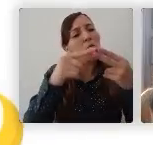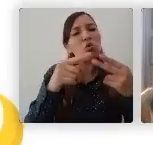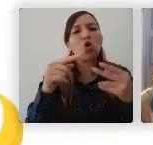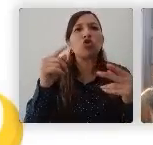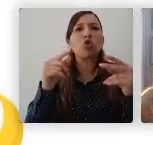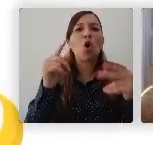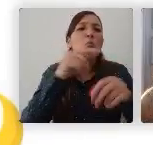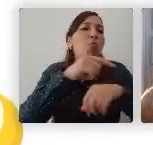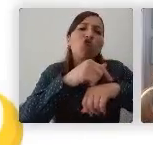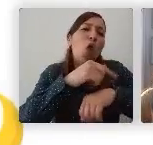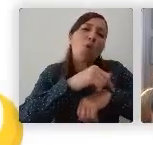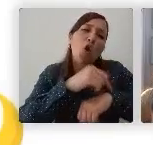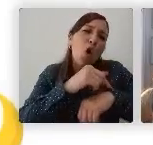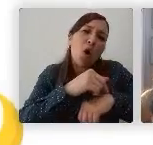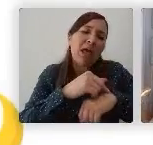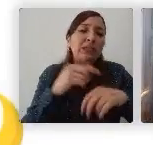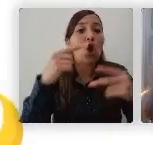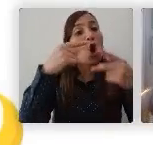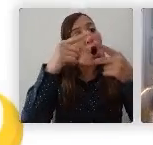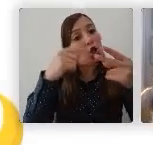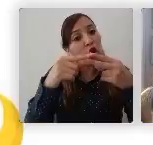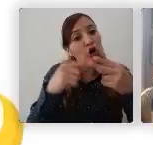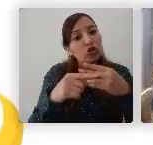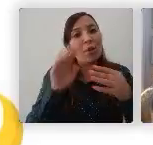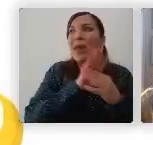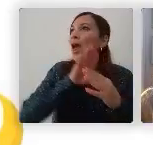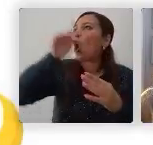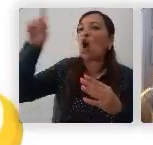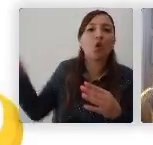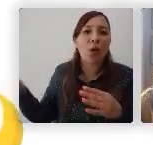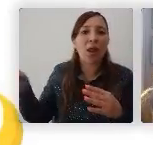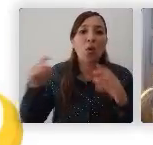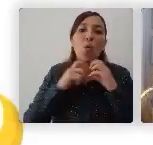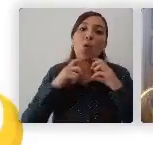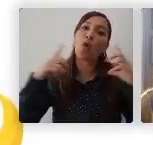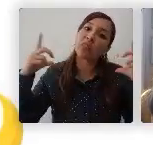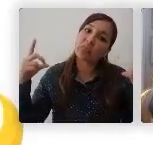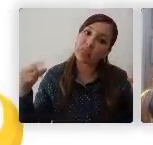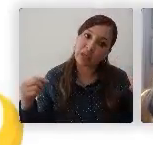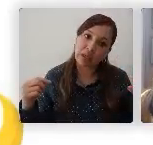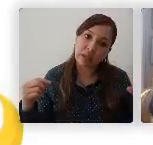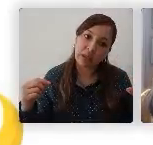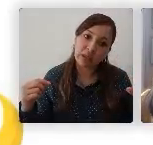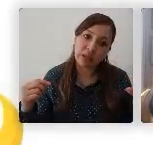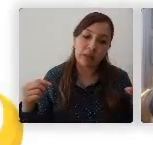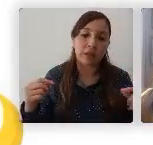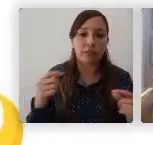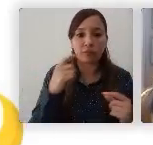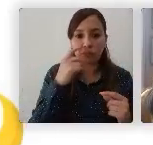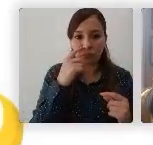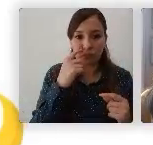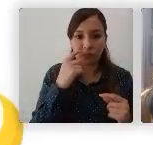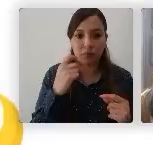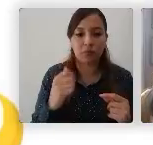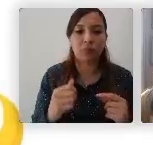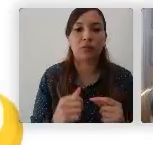comunidad y también otros se van a hospedar fuera de la comunidad cuando hablamos de las personas que se quedan fuera de la comunidad normalmente